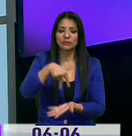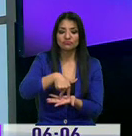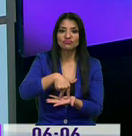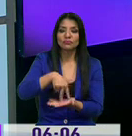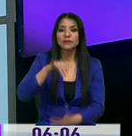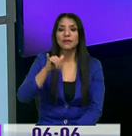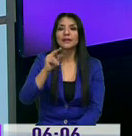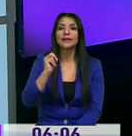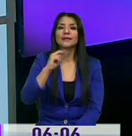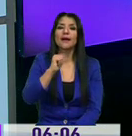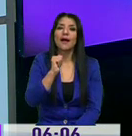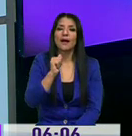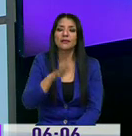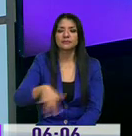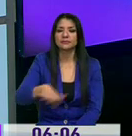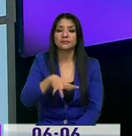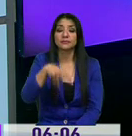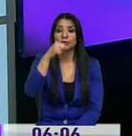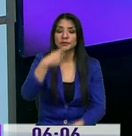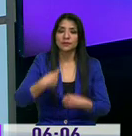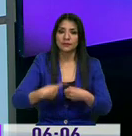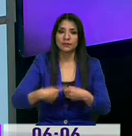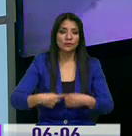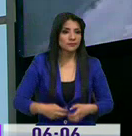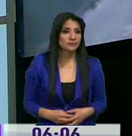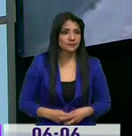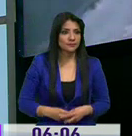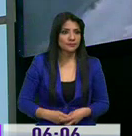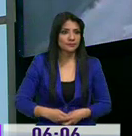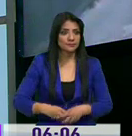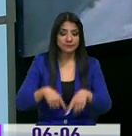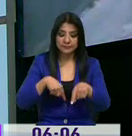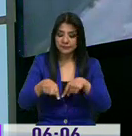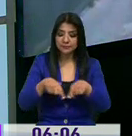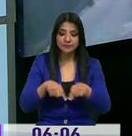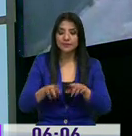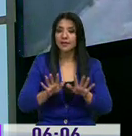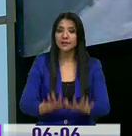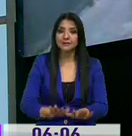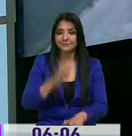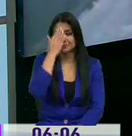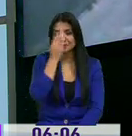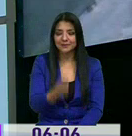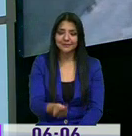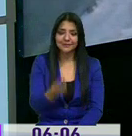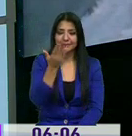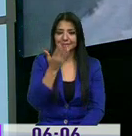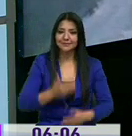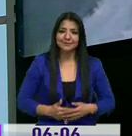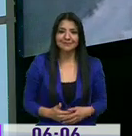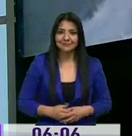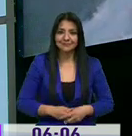incaa en el norte de la ciudad de quito vamos a ver cómo está el tráfico sufrirá buen día para ti